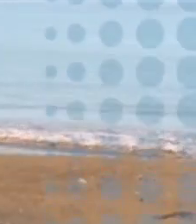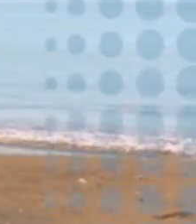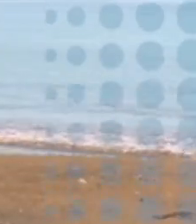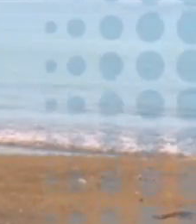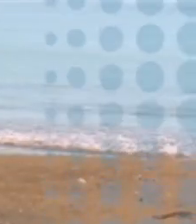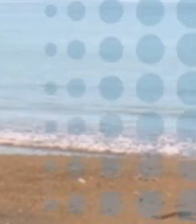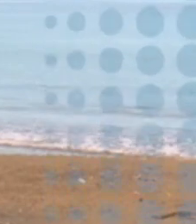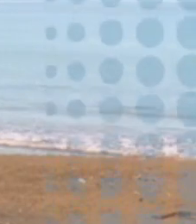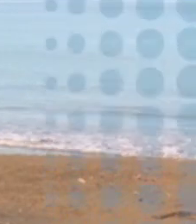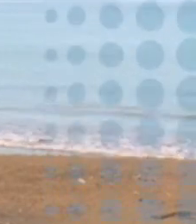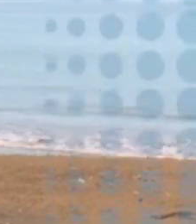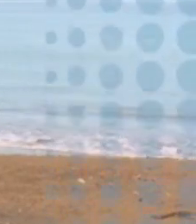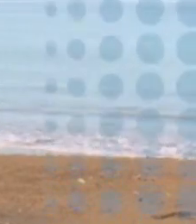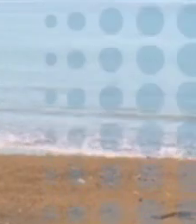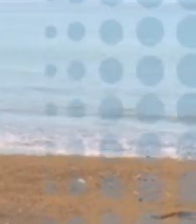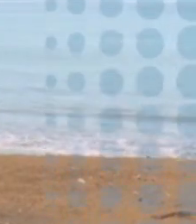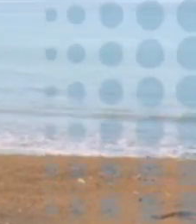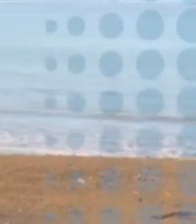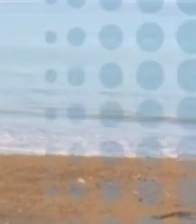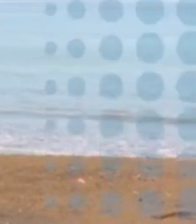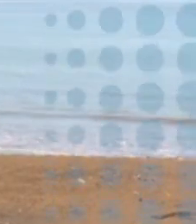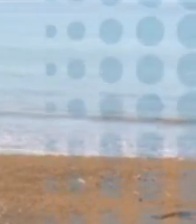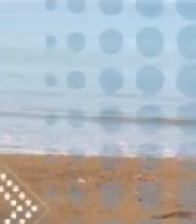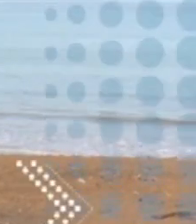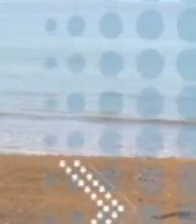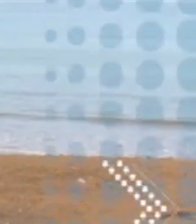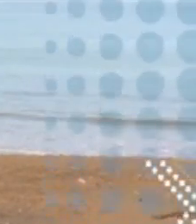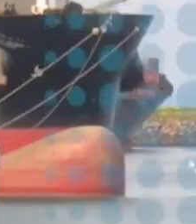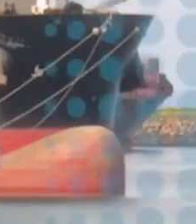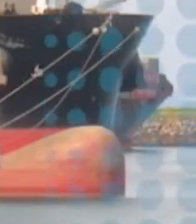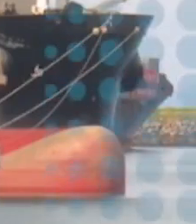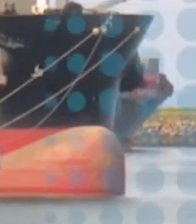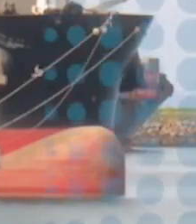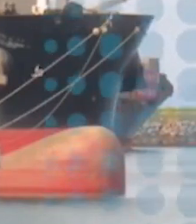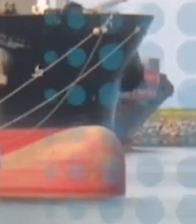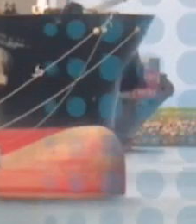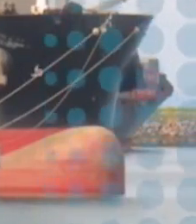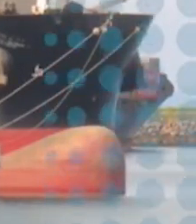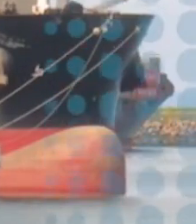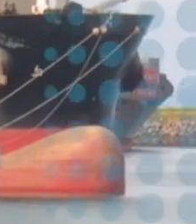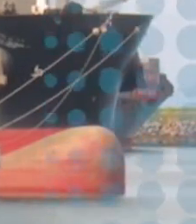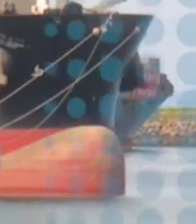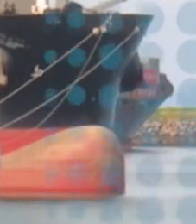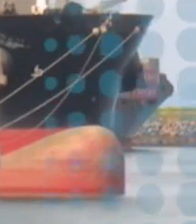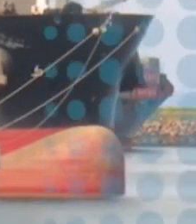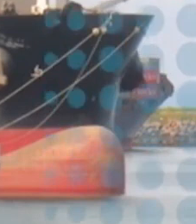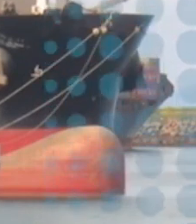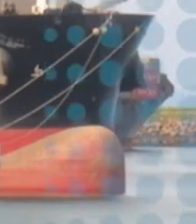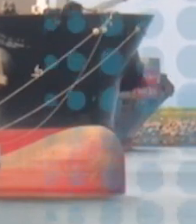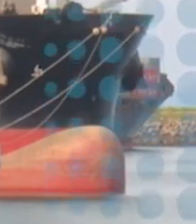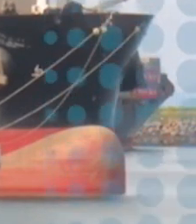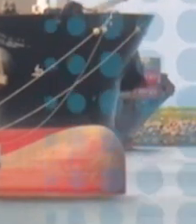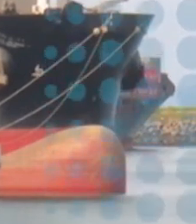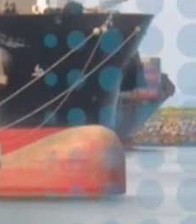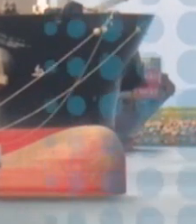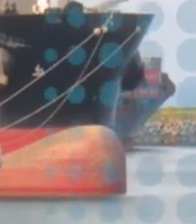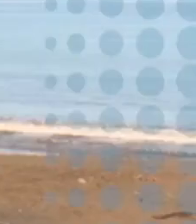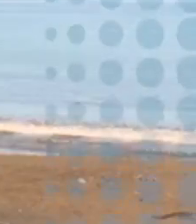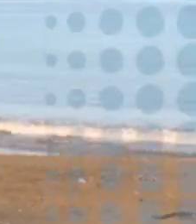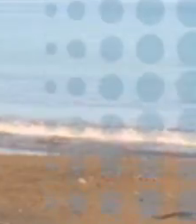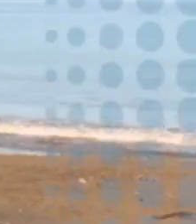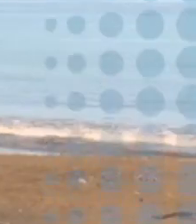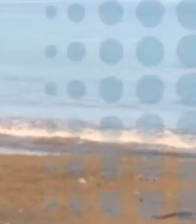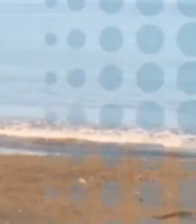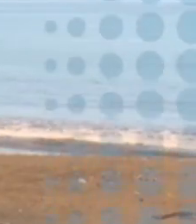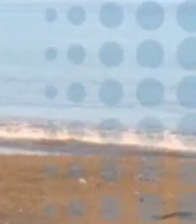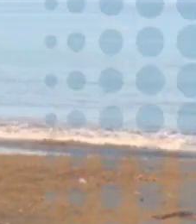Puerto Caldera está obsoleto, le falta equipo e infraestructura, así lo señala el INCOC y los transportistas, quienes deben sufrir por el retraso de